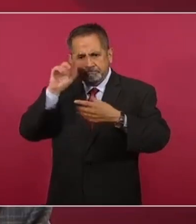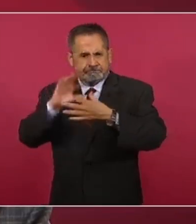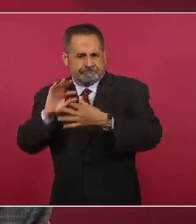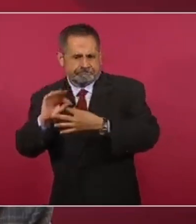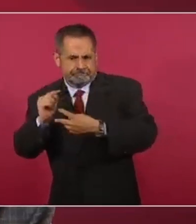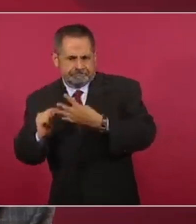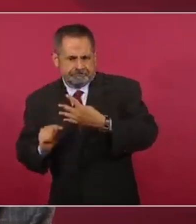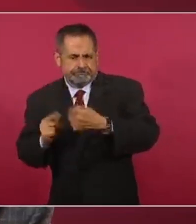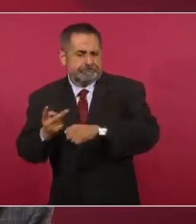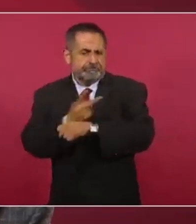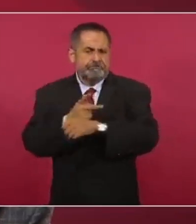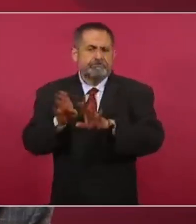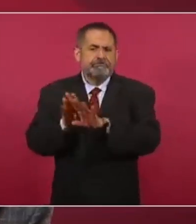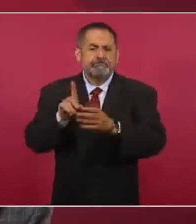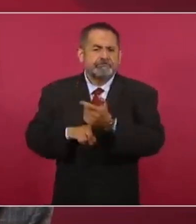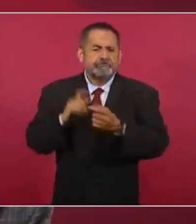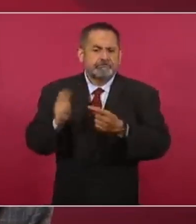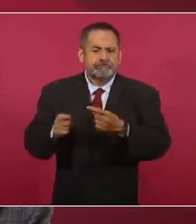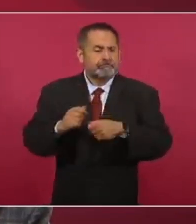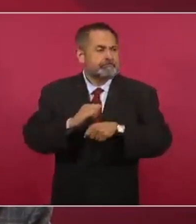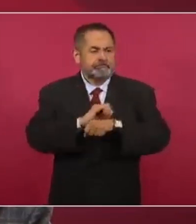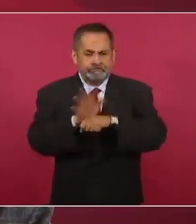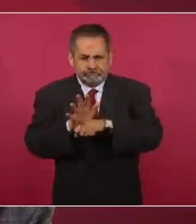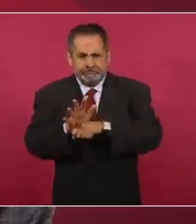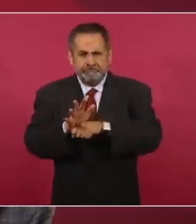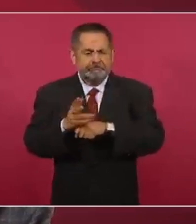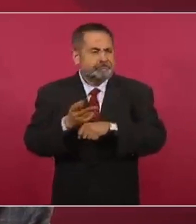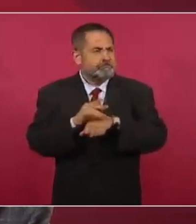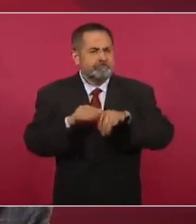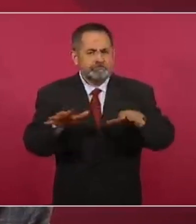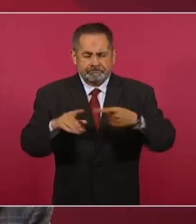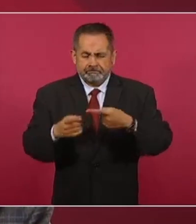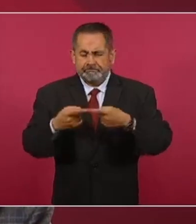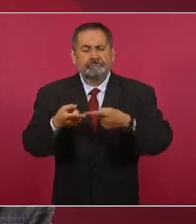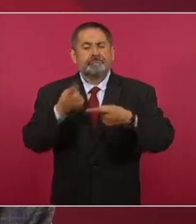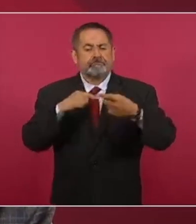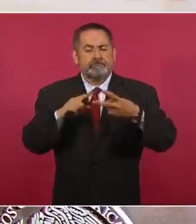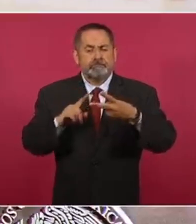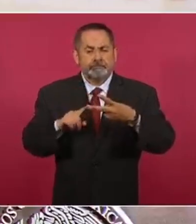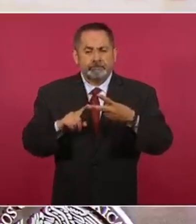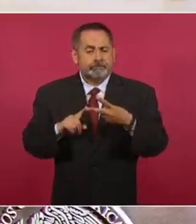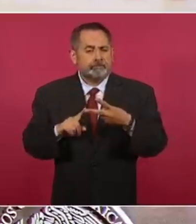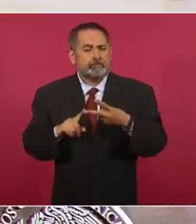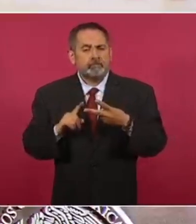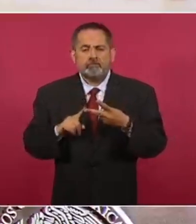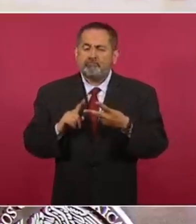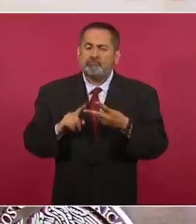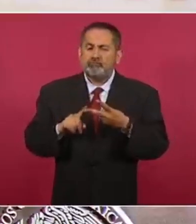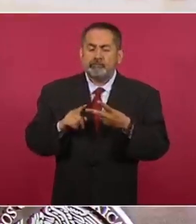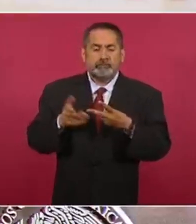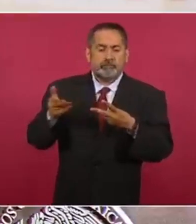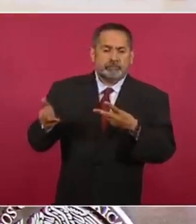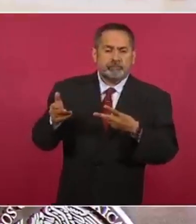el estado que guarda en la pandemia el informe técnico y a continuación el